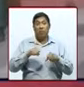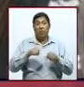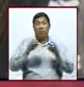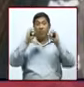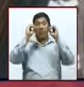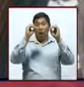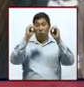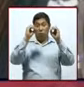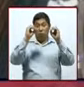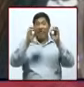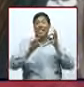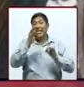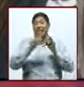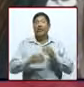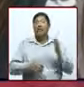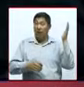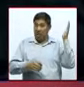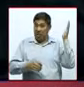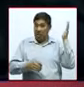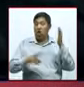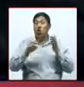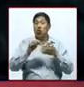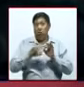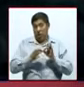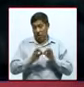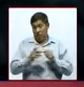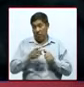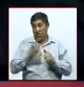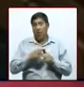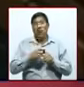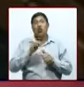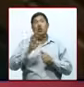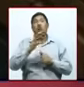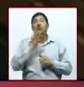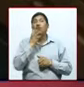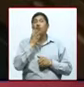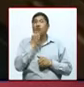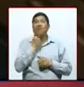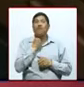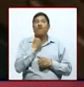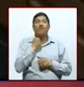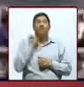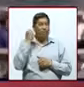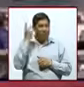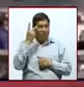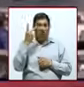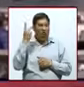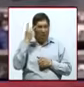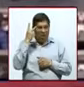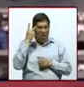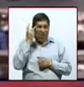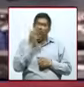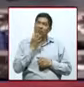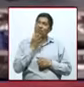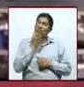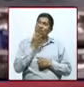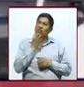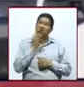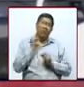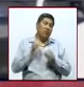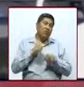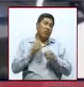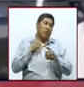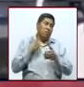acuerdos en la Asamblea Plurinacional. En base a las mezquindades políticas que siempre se han ido demostrando, pueda,